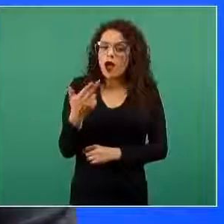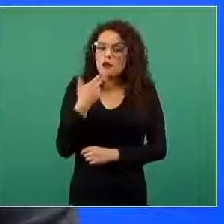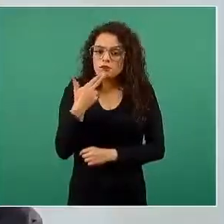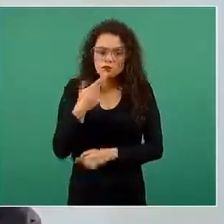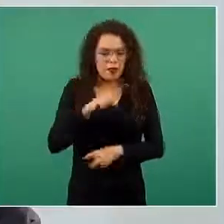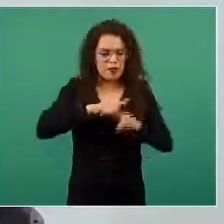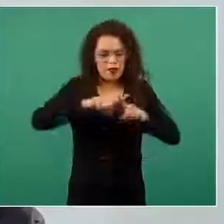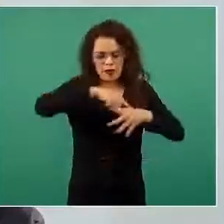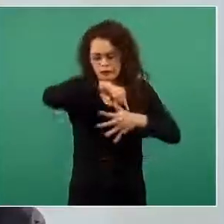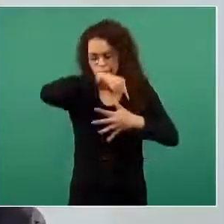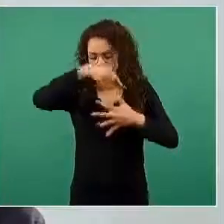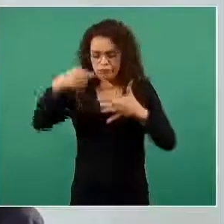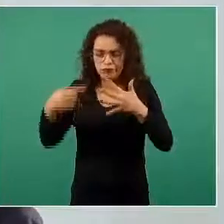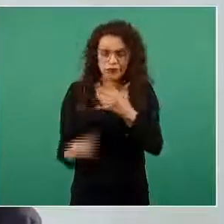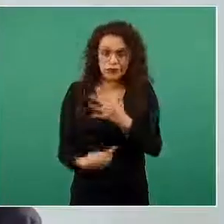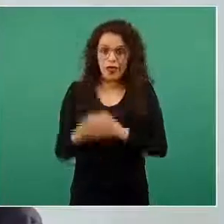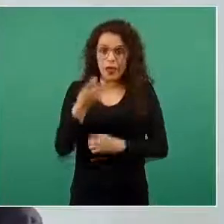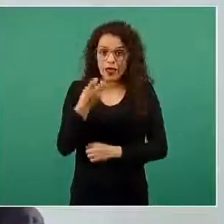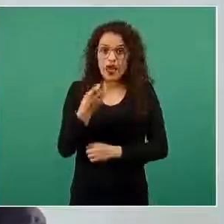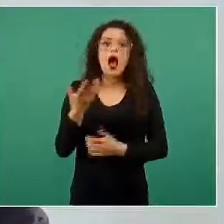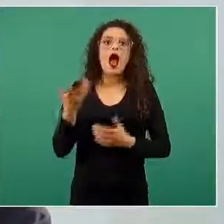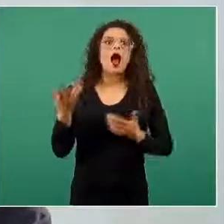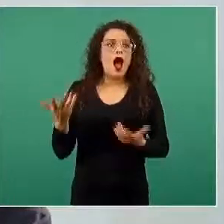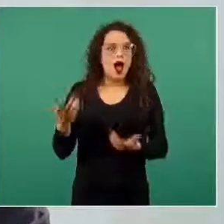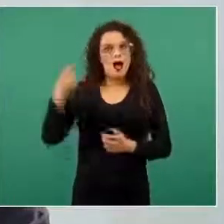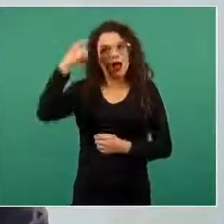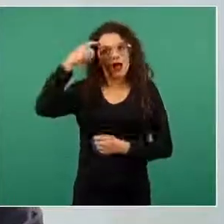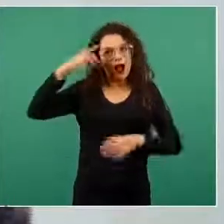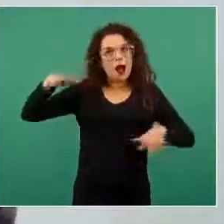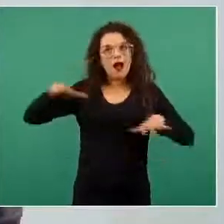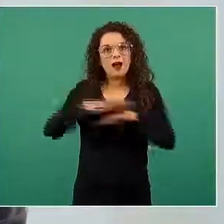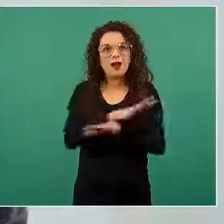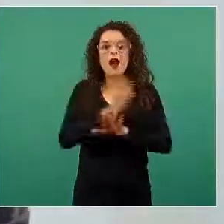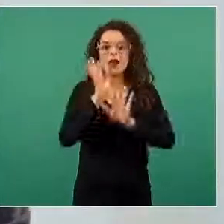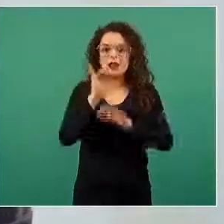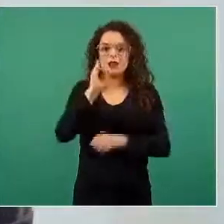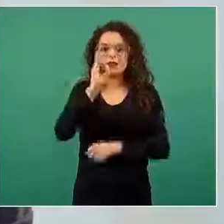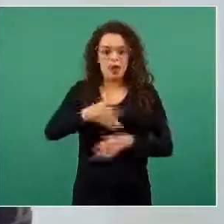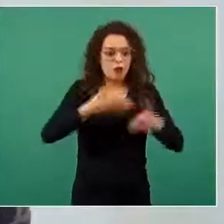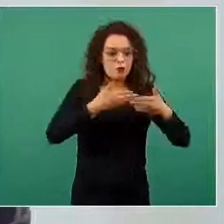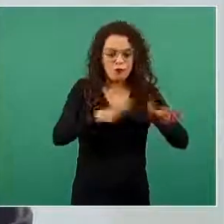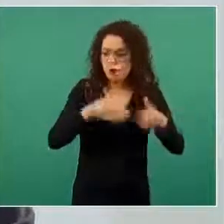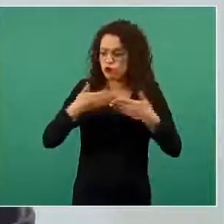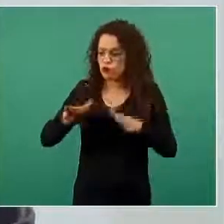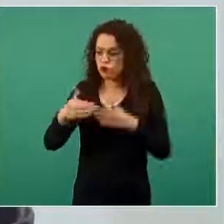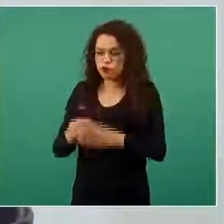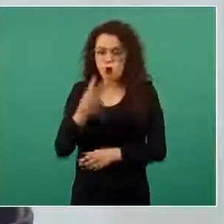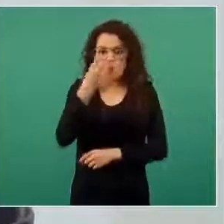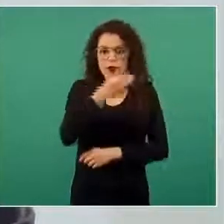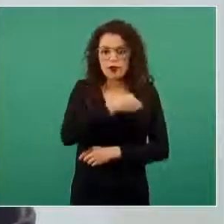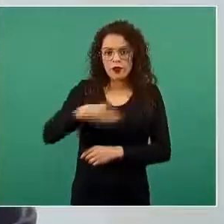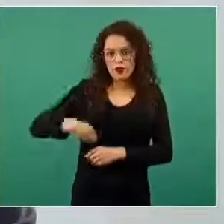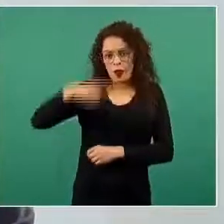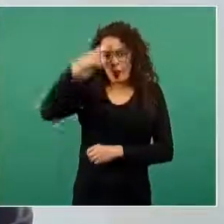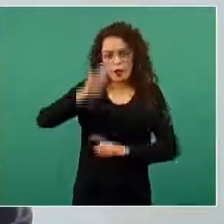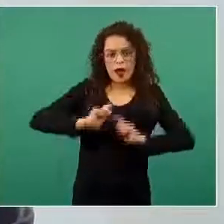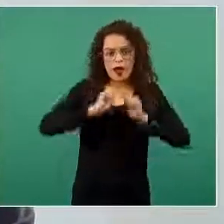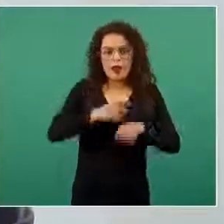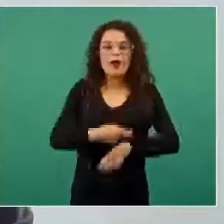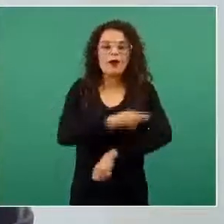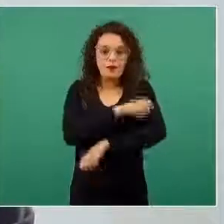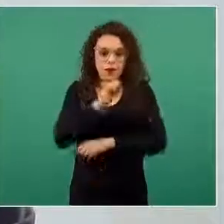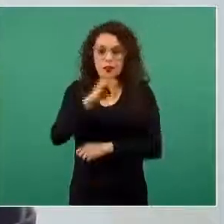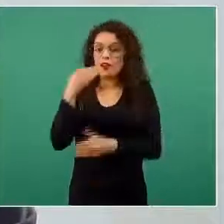demás, logramos abrir estas puertas de estos 4 municipios. Queda un municipio pendiente y nosotros somos